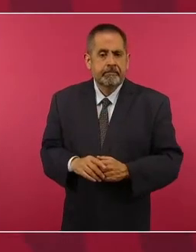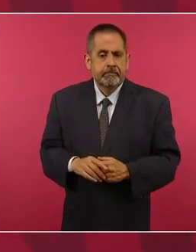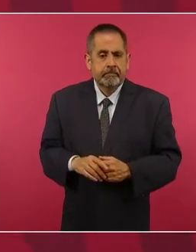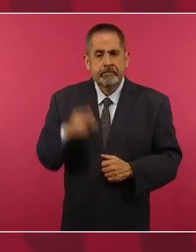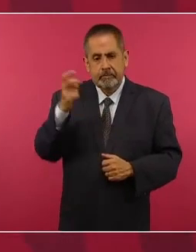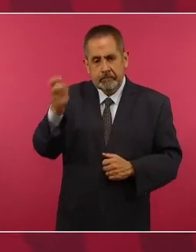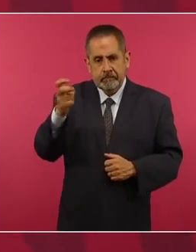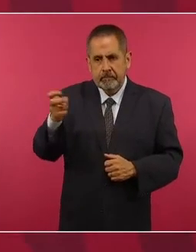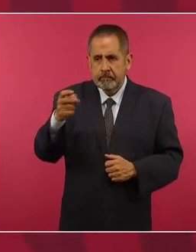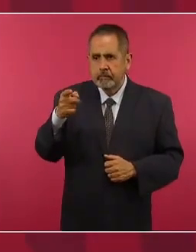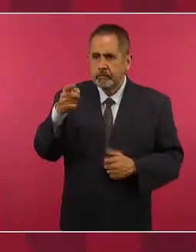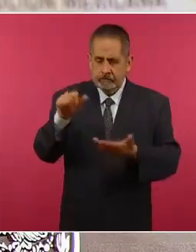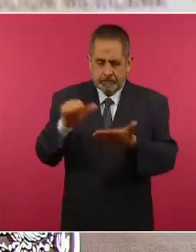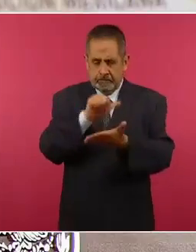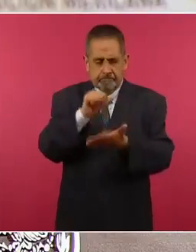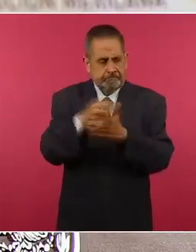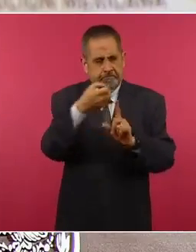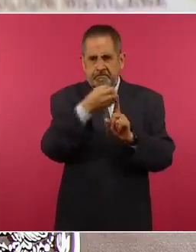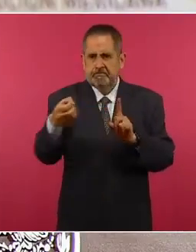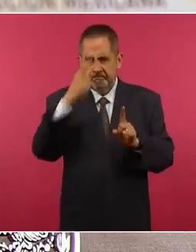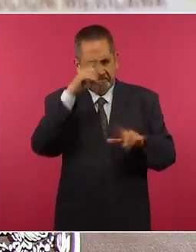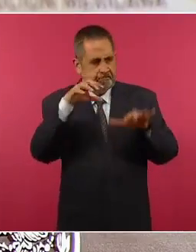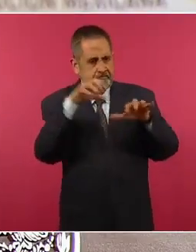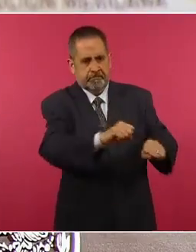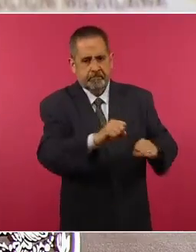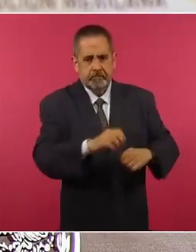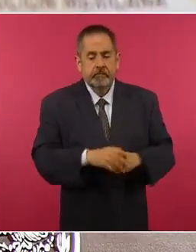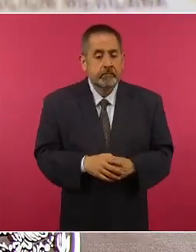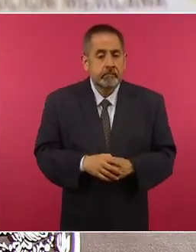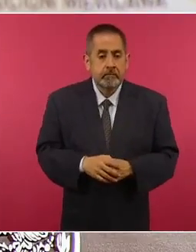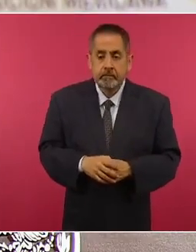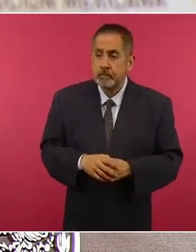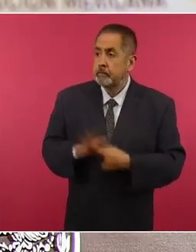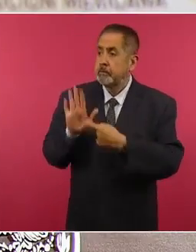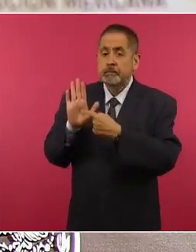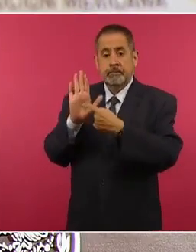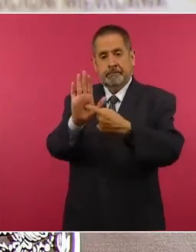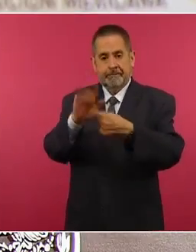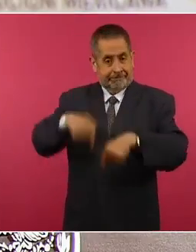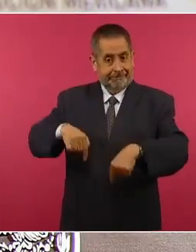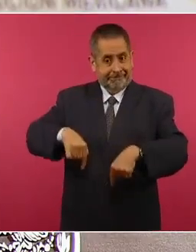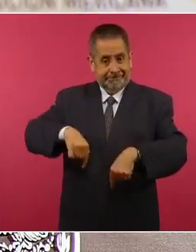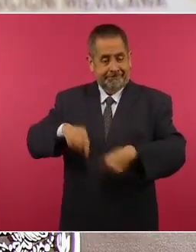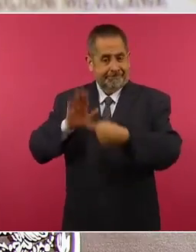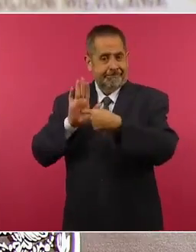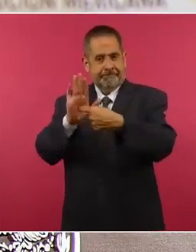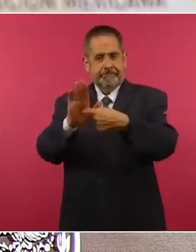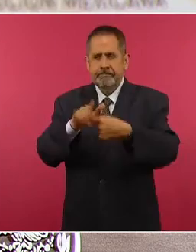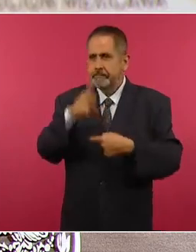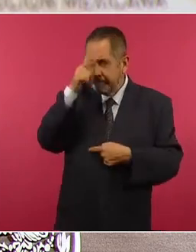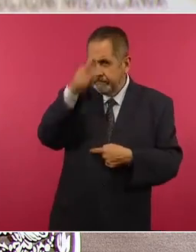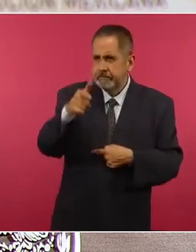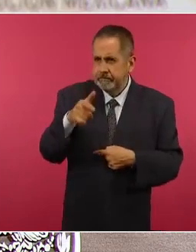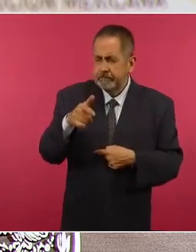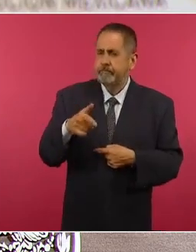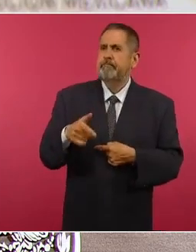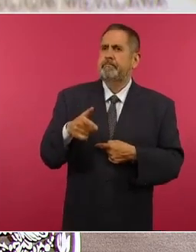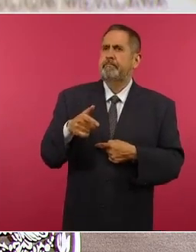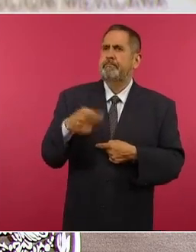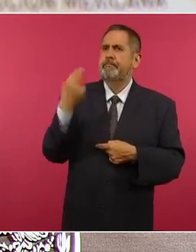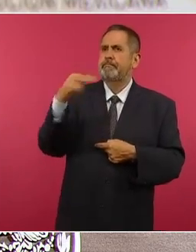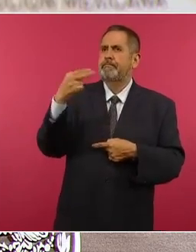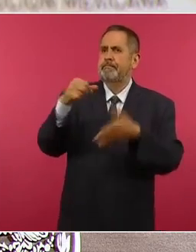Estas son las órdenes de aprehensión de la fiscalía. Ponemos el documento aquí y encontramos los nombres